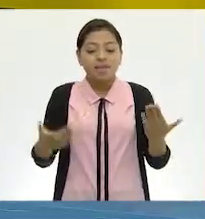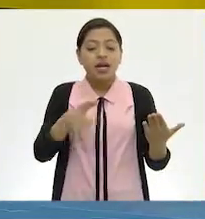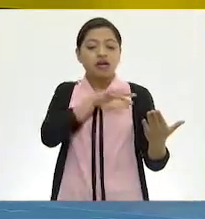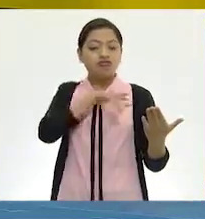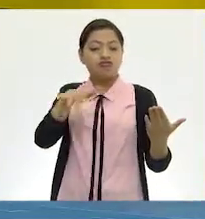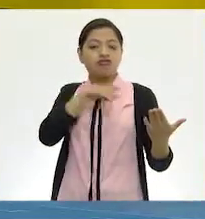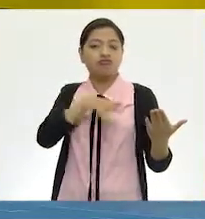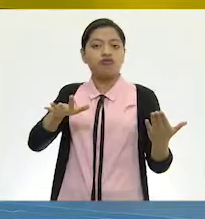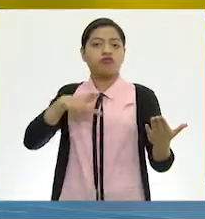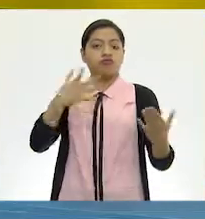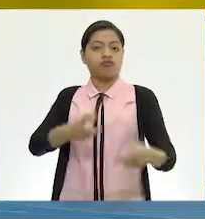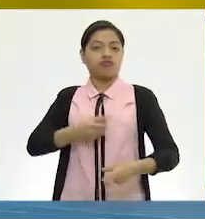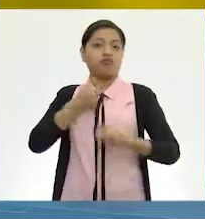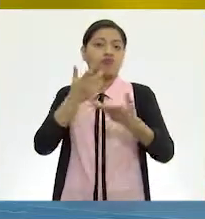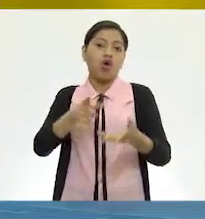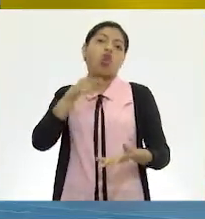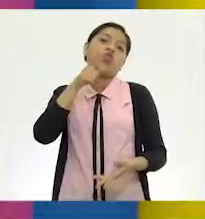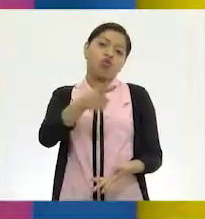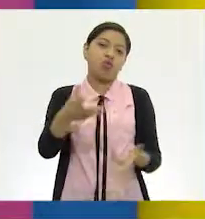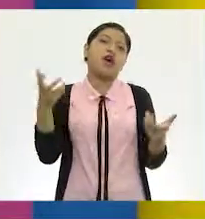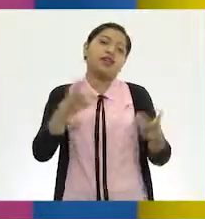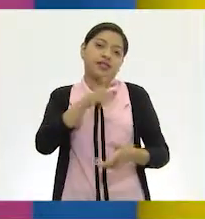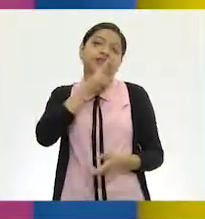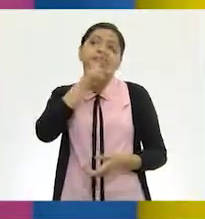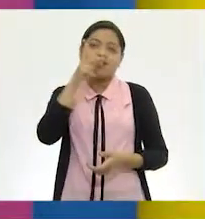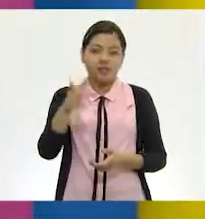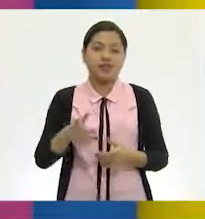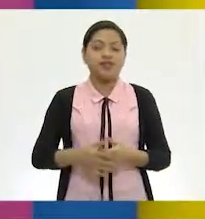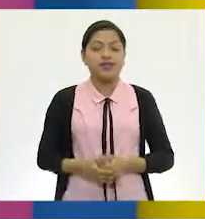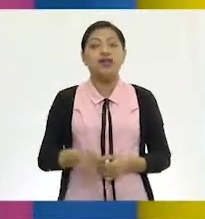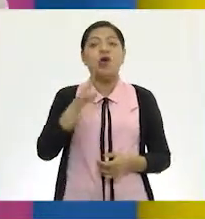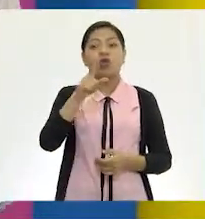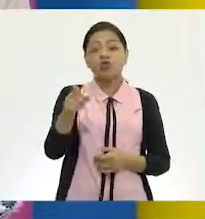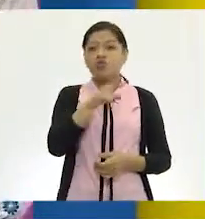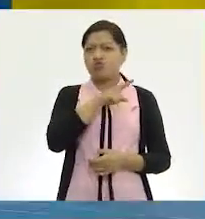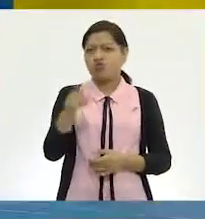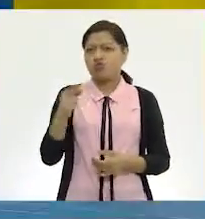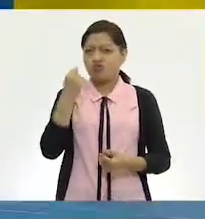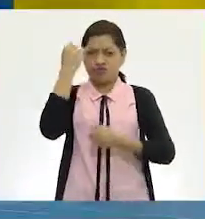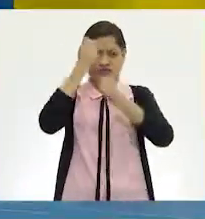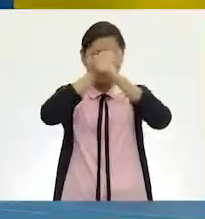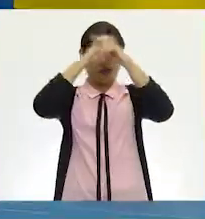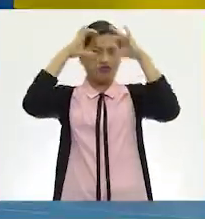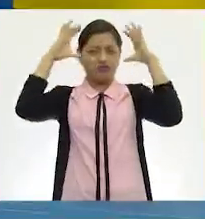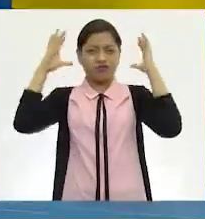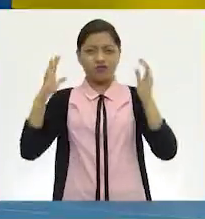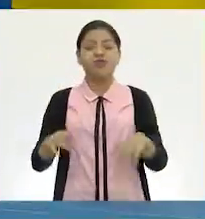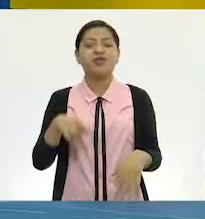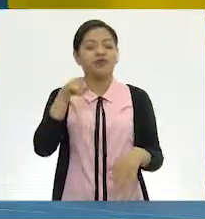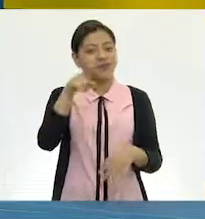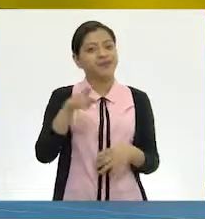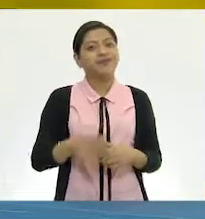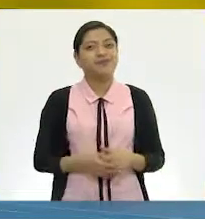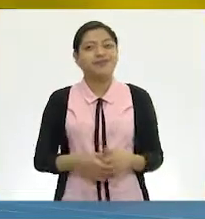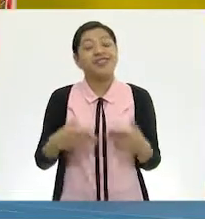claros, ¿verdad? Seguramente. Sí, seguramente. Son muy ingeniosos los niños, son ¿verdad? Son muy ingeniosos. Son muy creativos. Sí. Sí lo son. Oye, pero ya que tocamos el tema